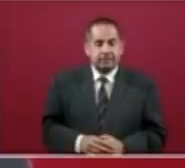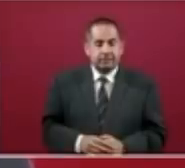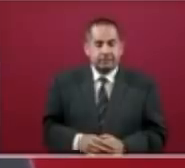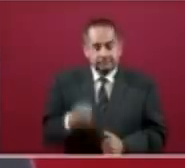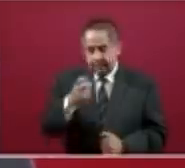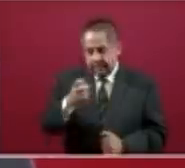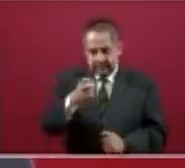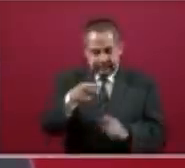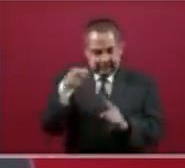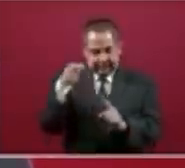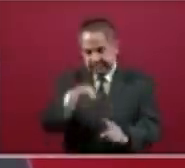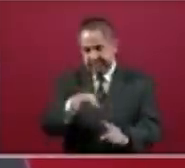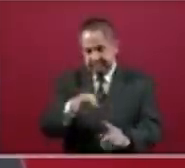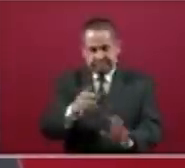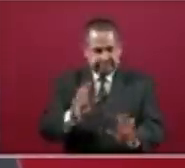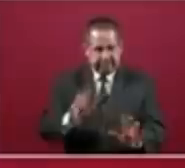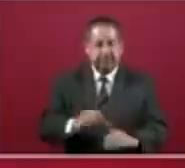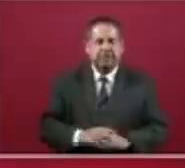Esa es la tesis.